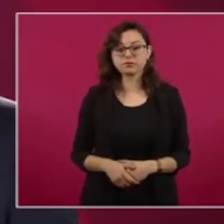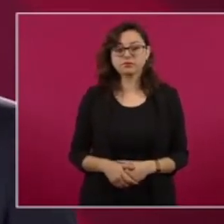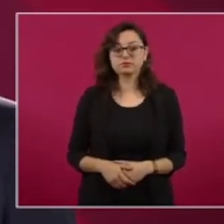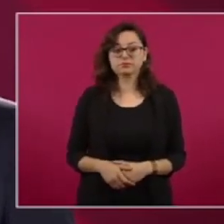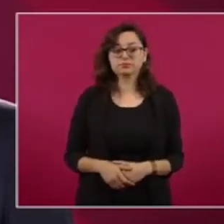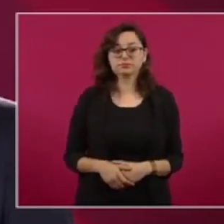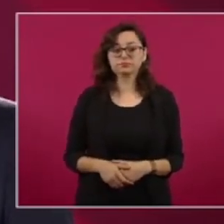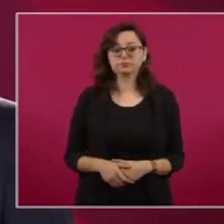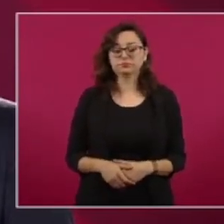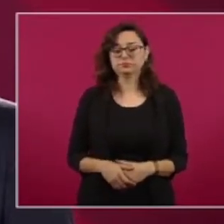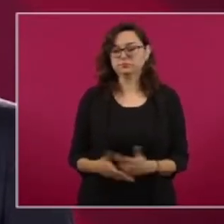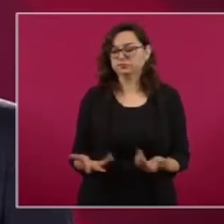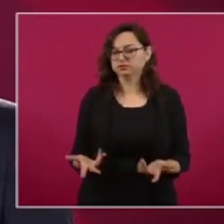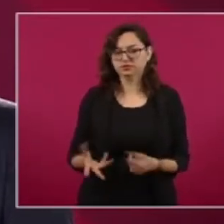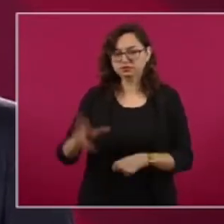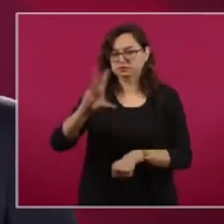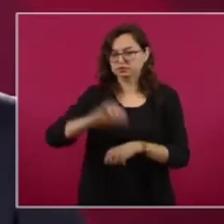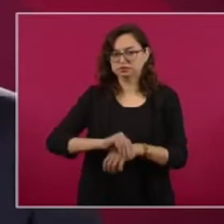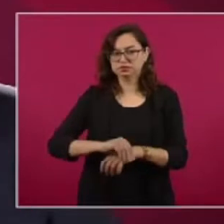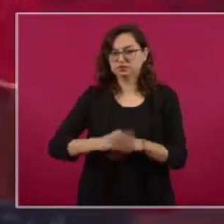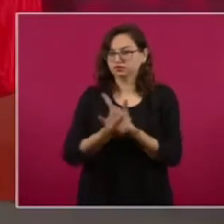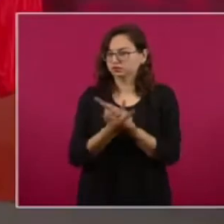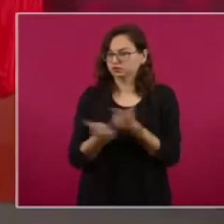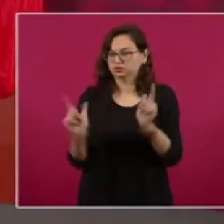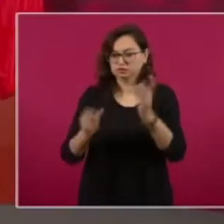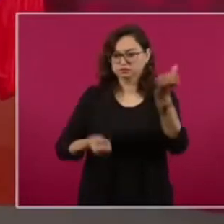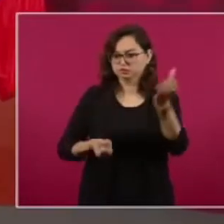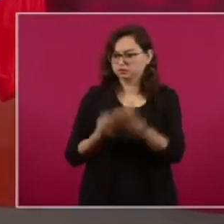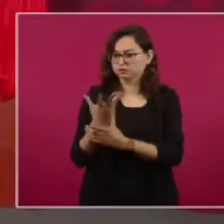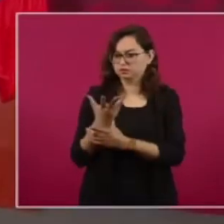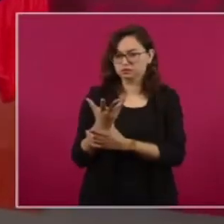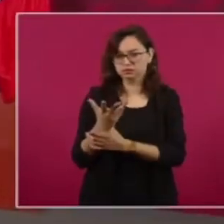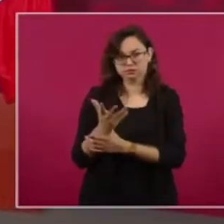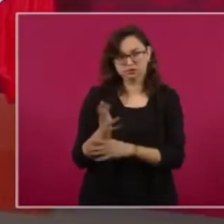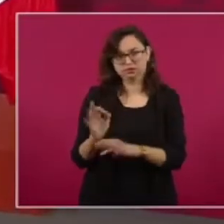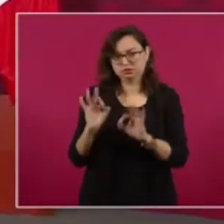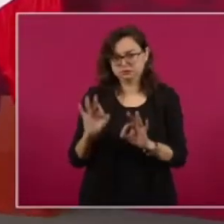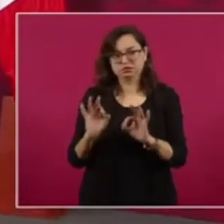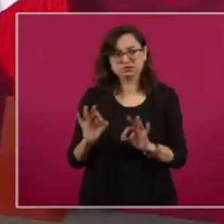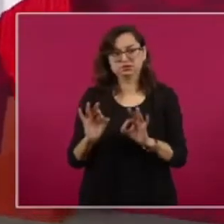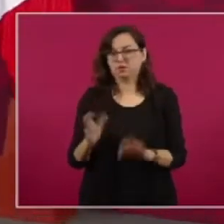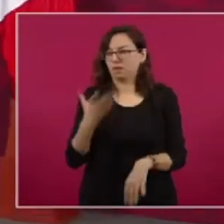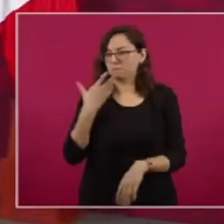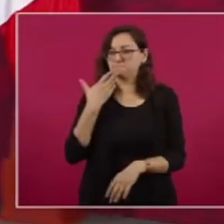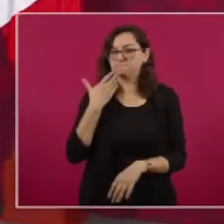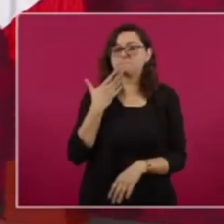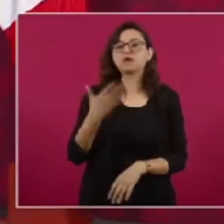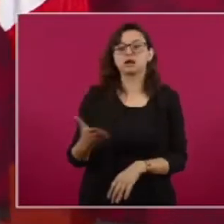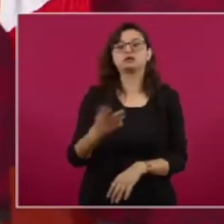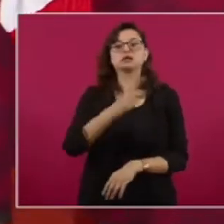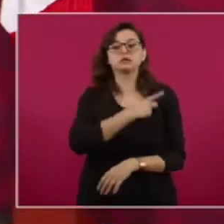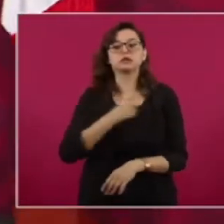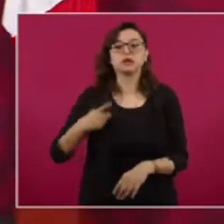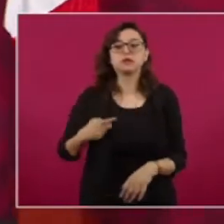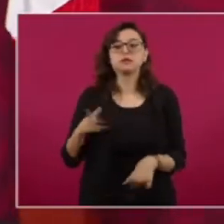le libere, porque es un perseguido